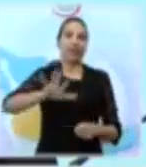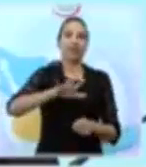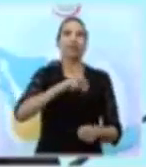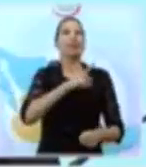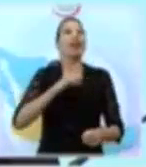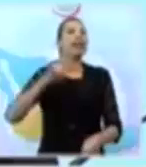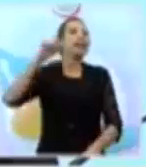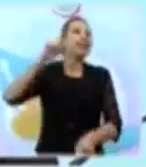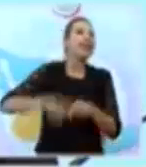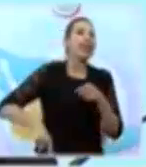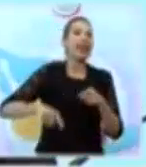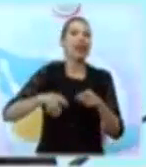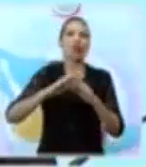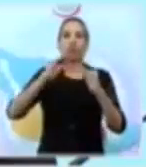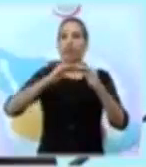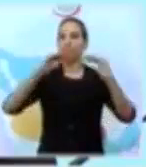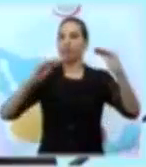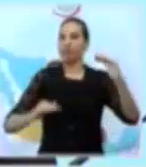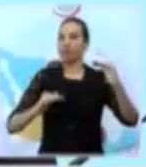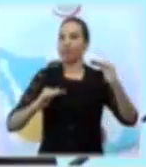Combatir la desigualdad,